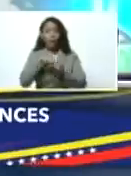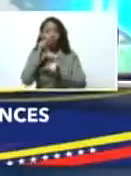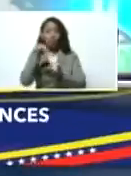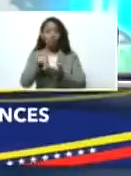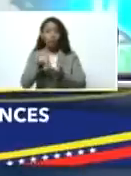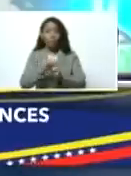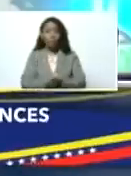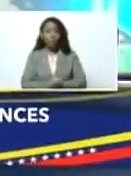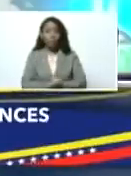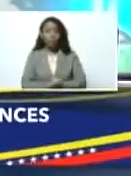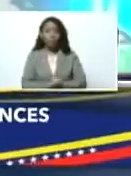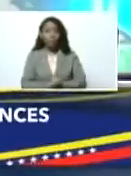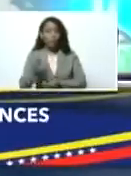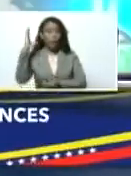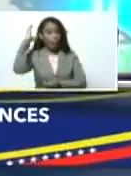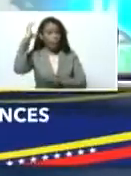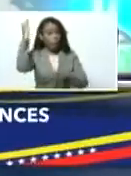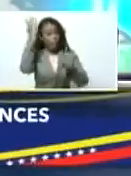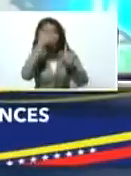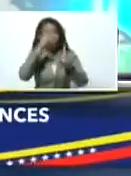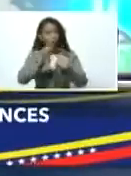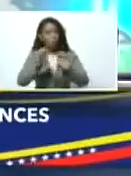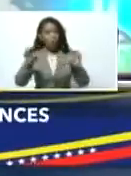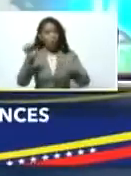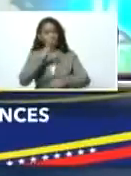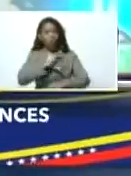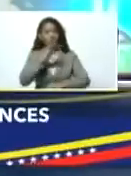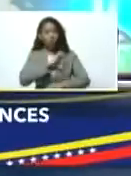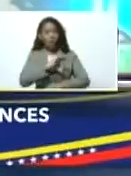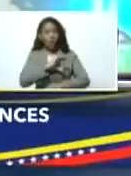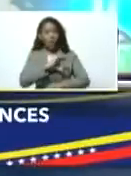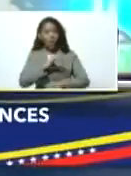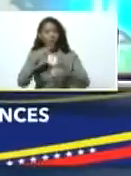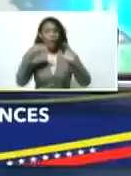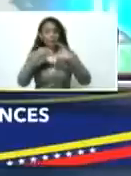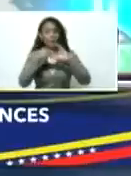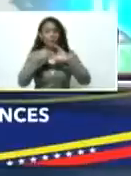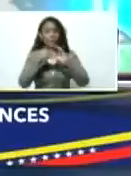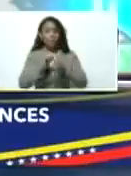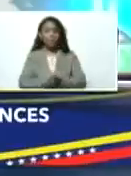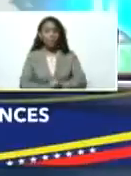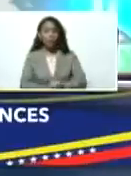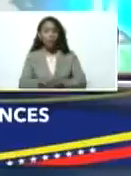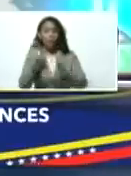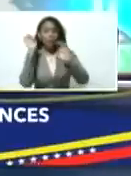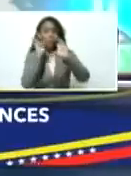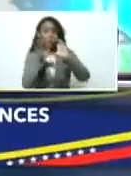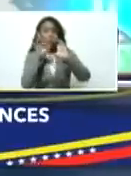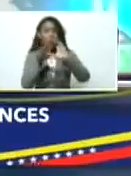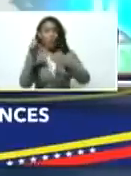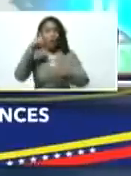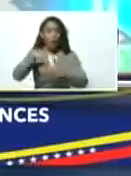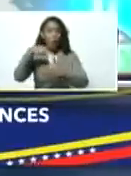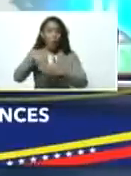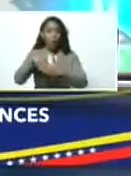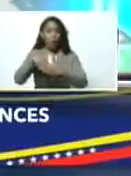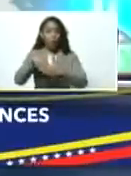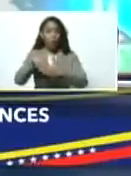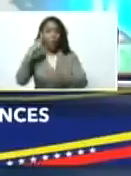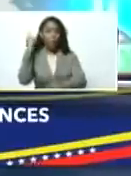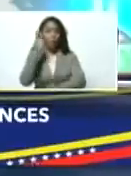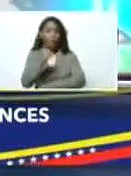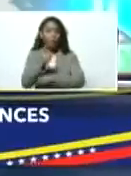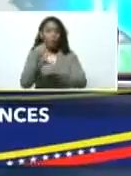Nacional de Capacitación y Educación Socialista, INSES, del Fondo de Ahorro Obligatorio para la Vivienda y